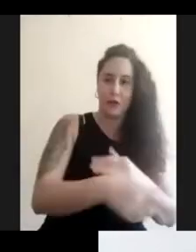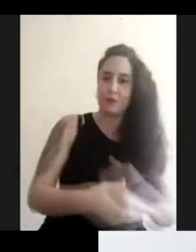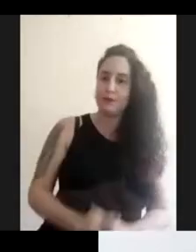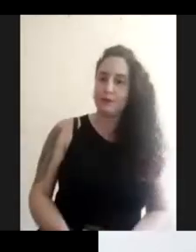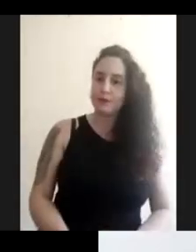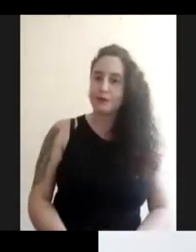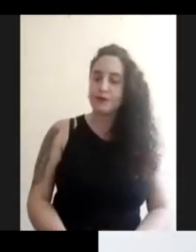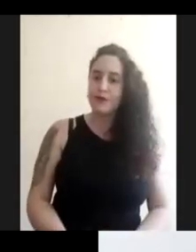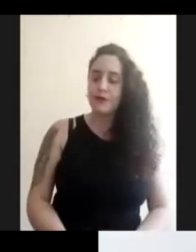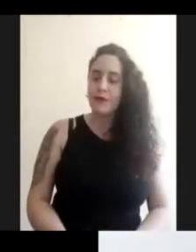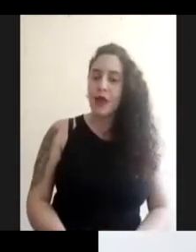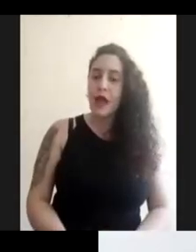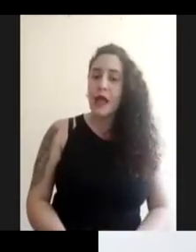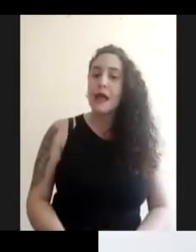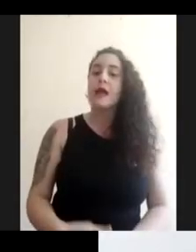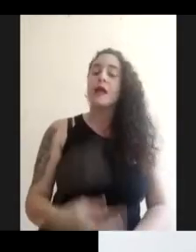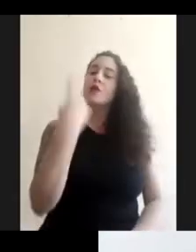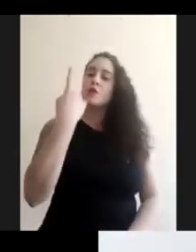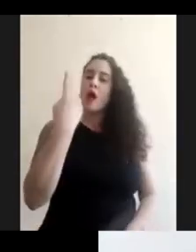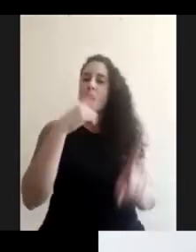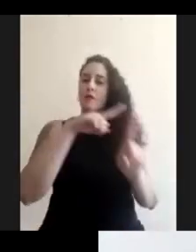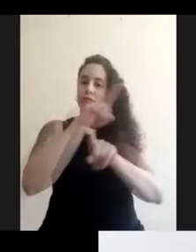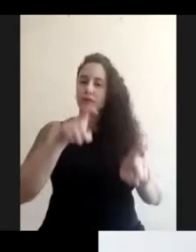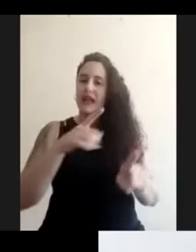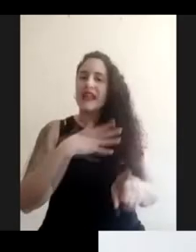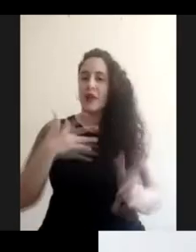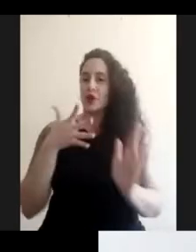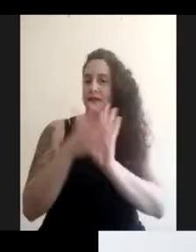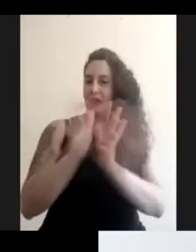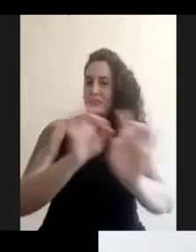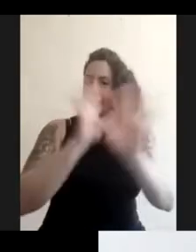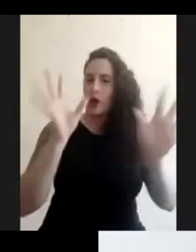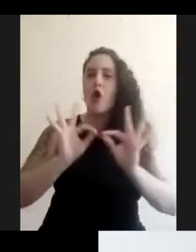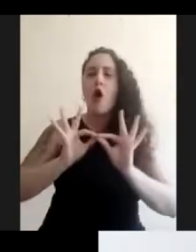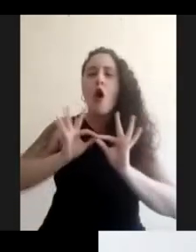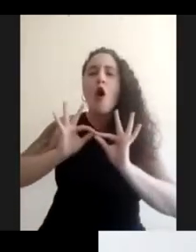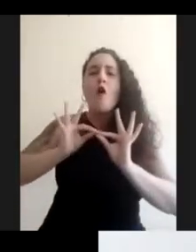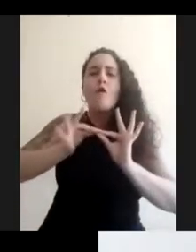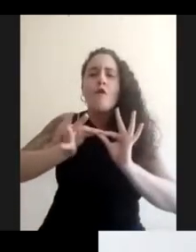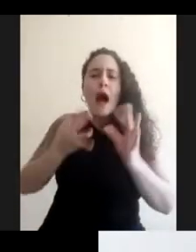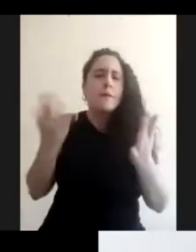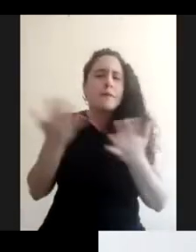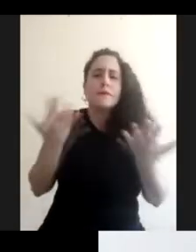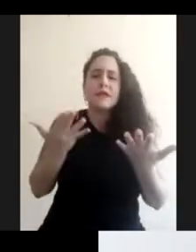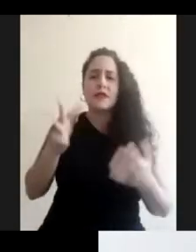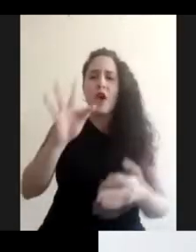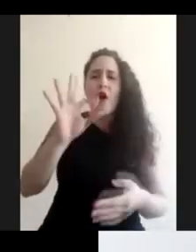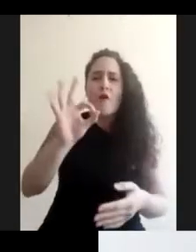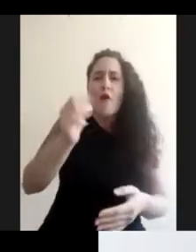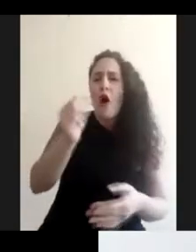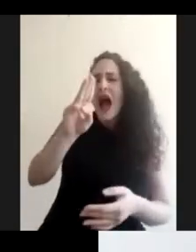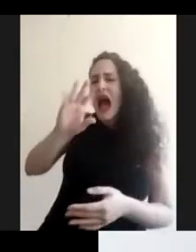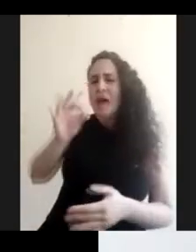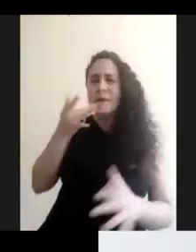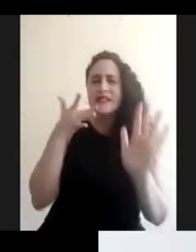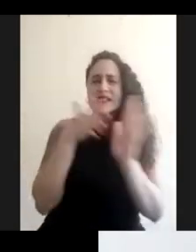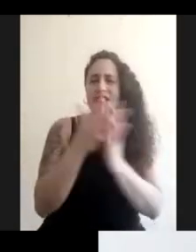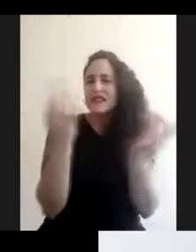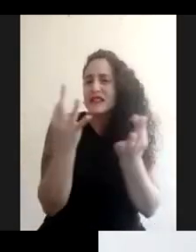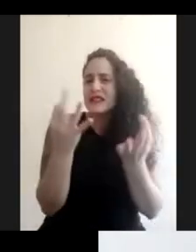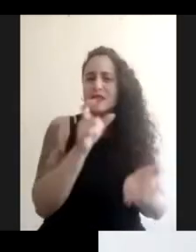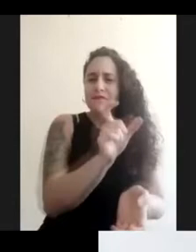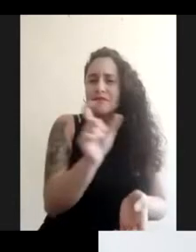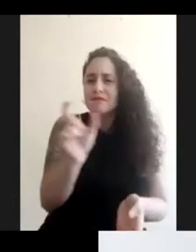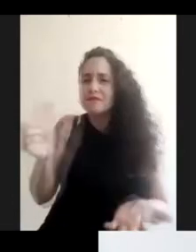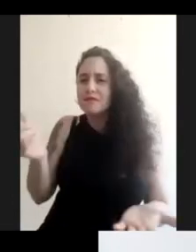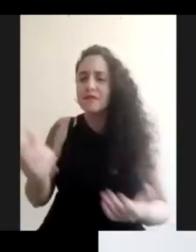una cosa que quiero que aclare, la FOAPS, en definitiva, ¿es las siglas de qué? La FOAPS